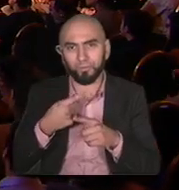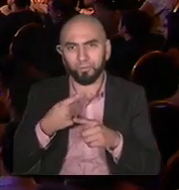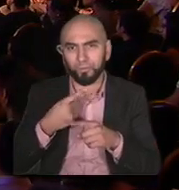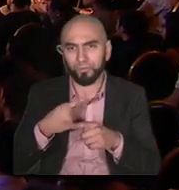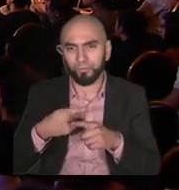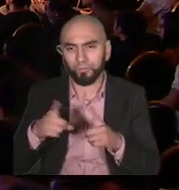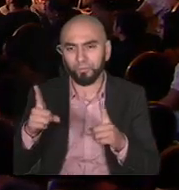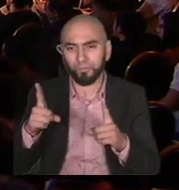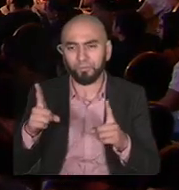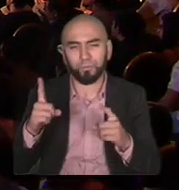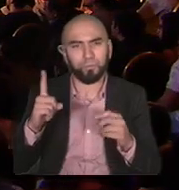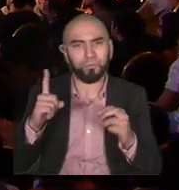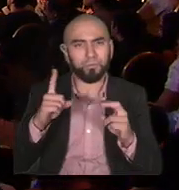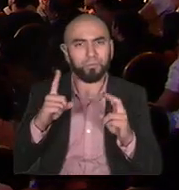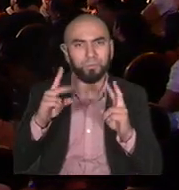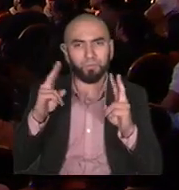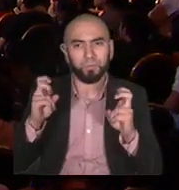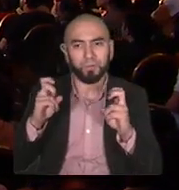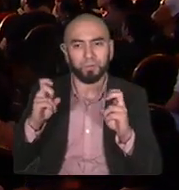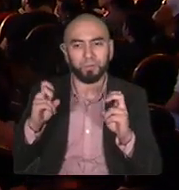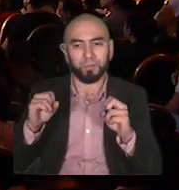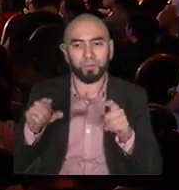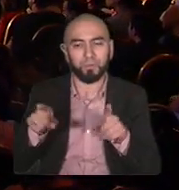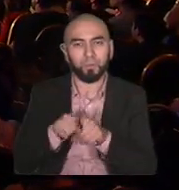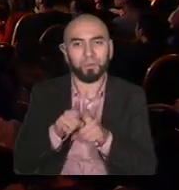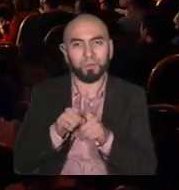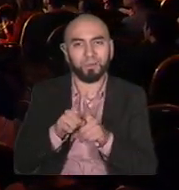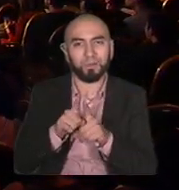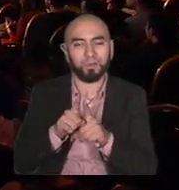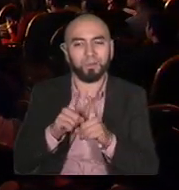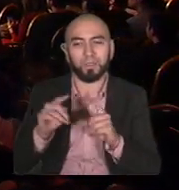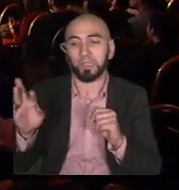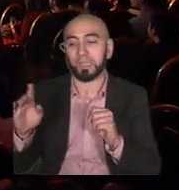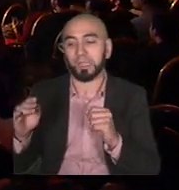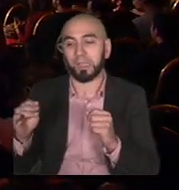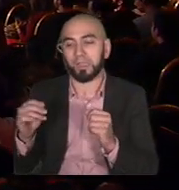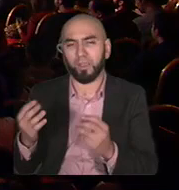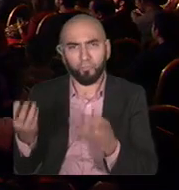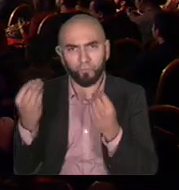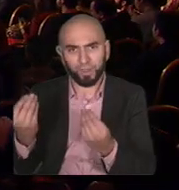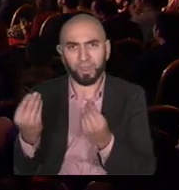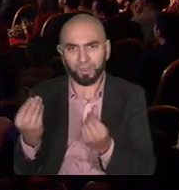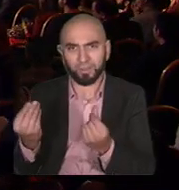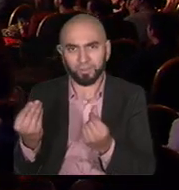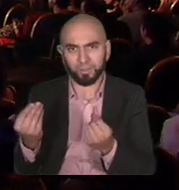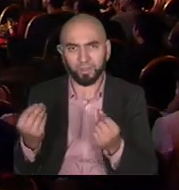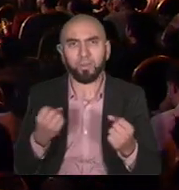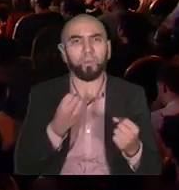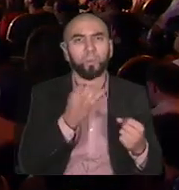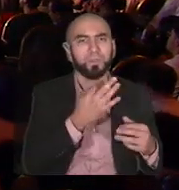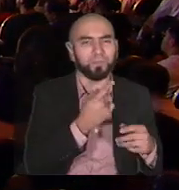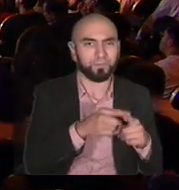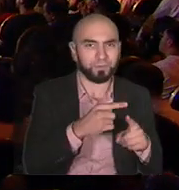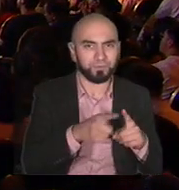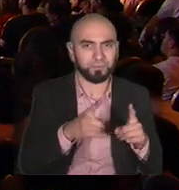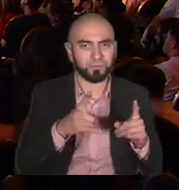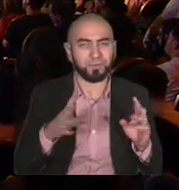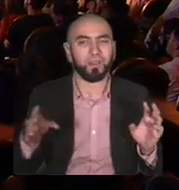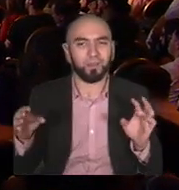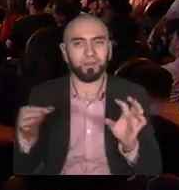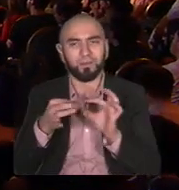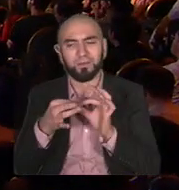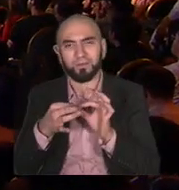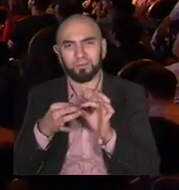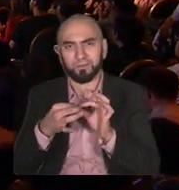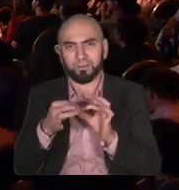la relación calidad y cantidad que los hombres introvertidos deben realizar,